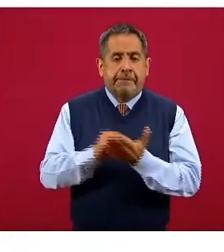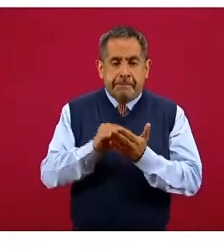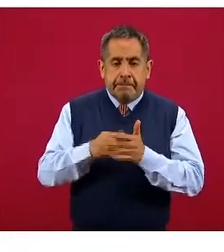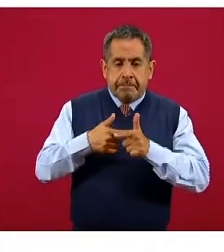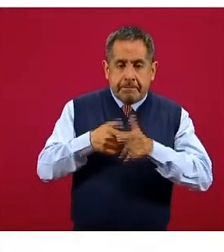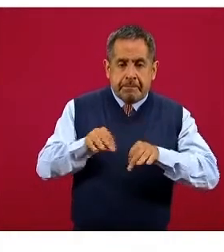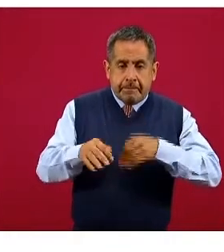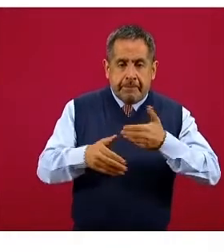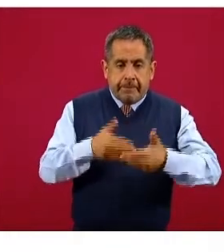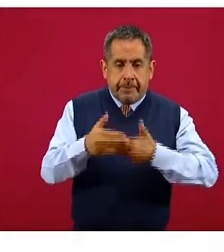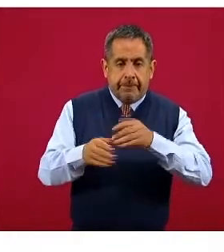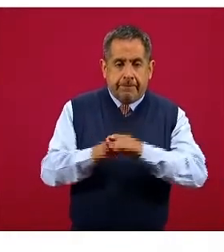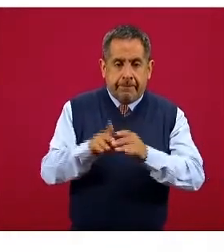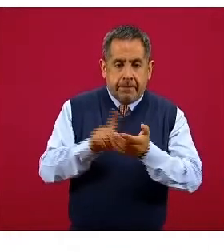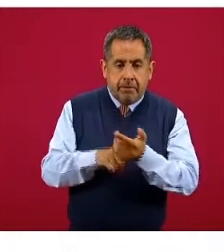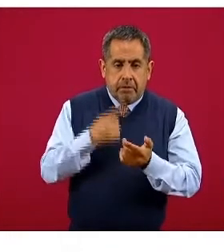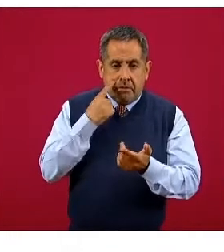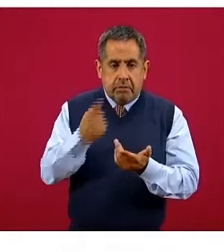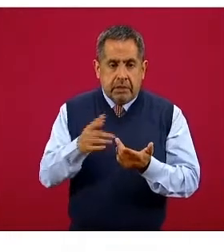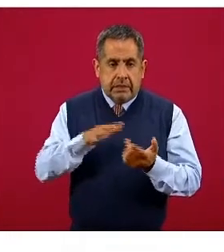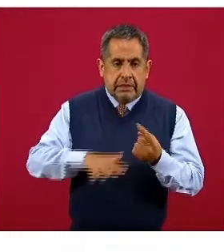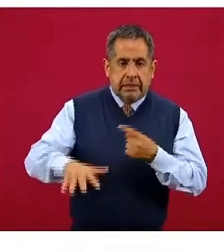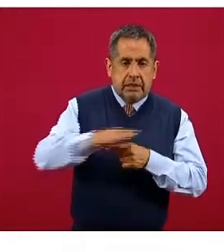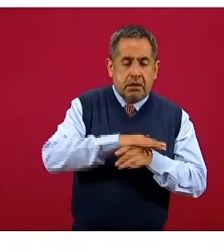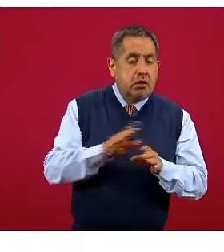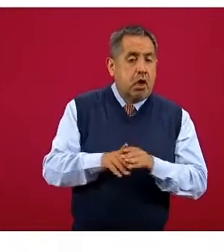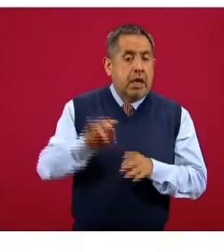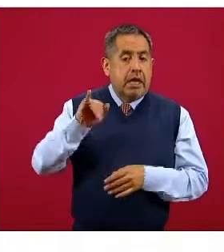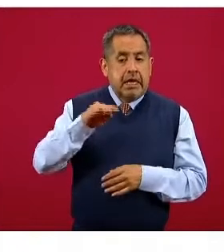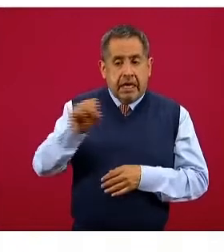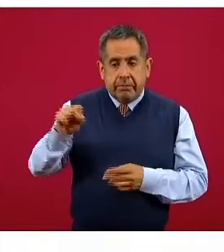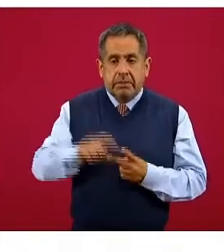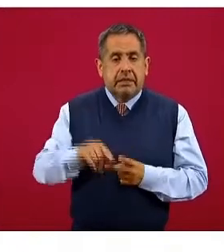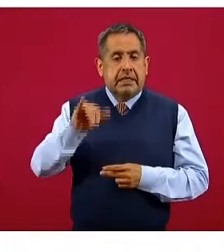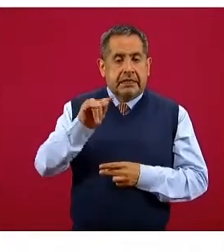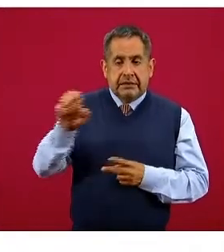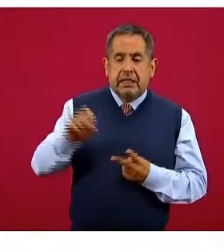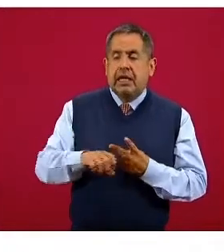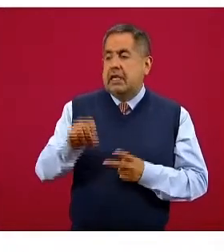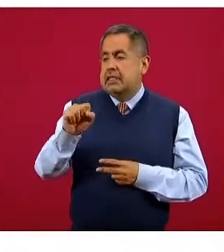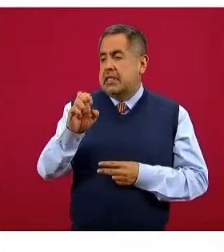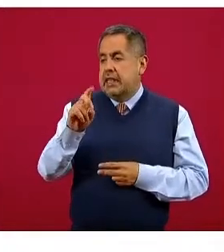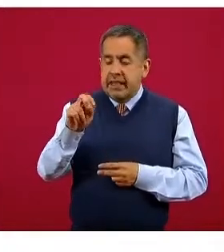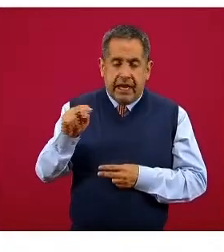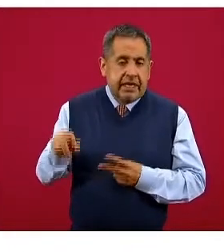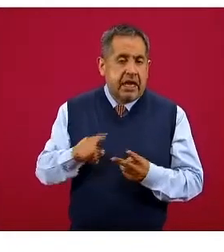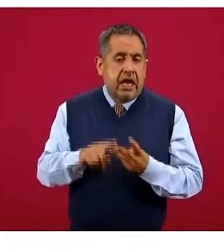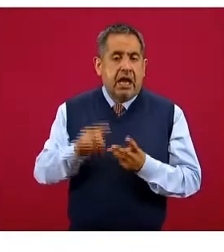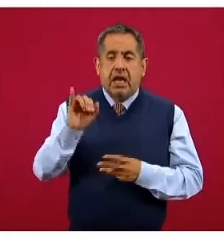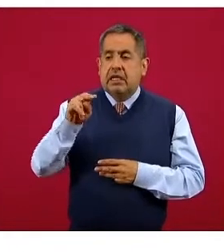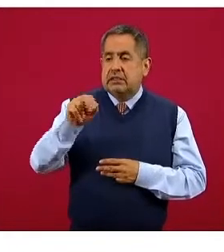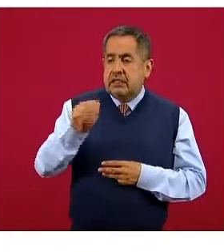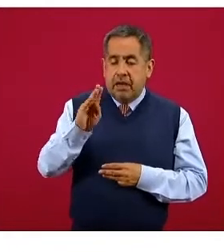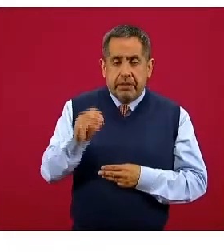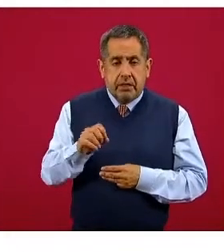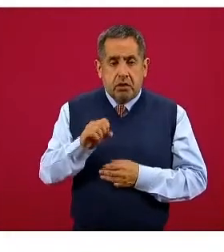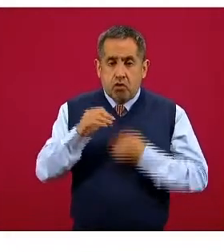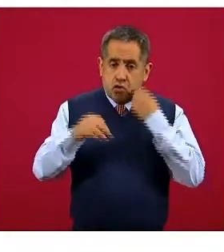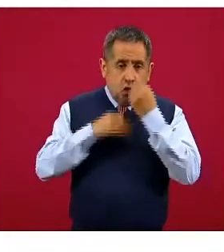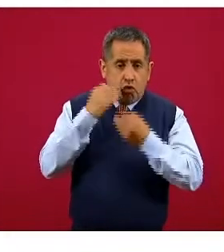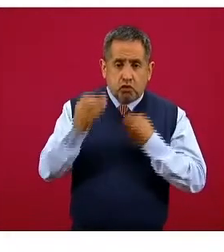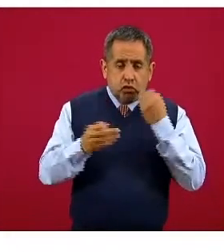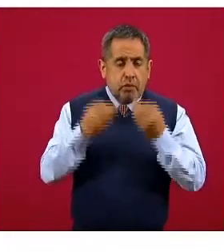trabajando arduamente entre todo el sector, el IMSS, el ISSSTE, la SEDENA, el INSABI, para poder